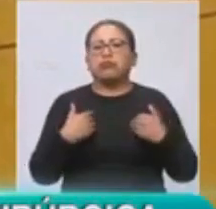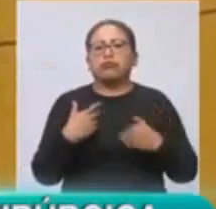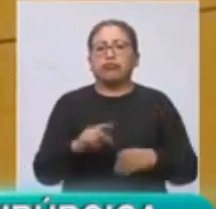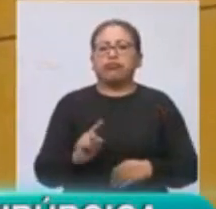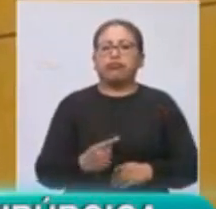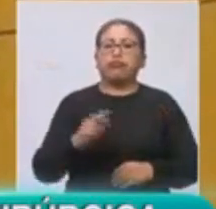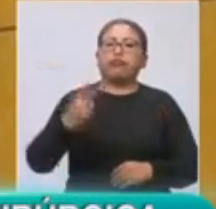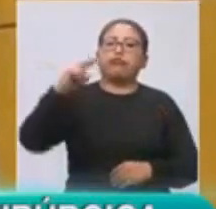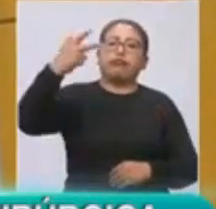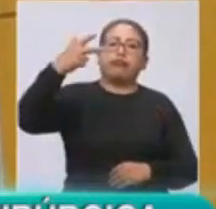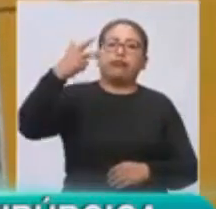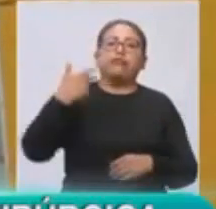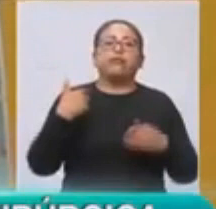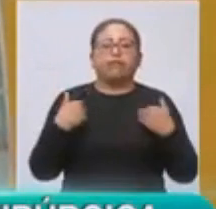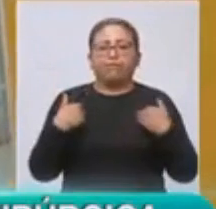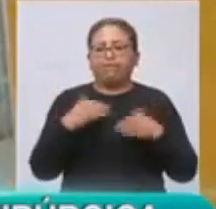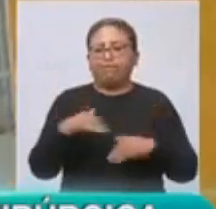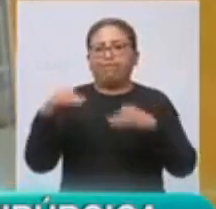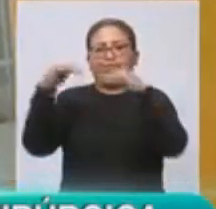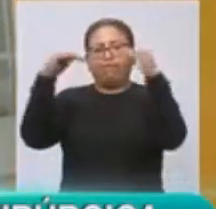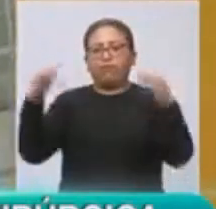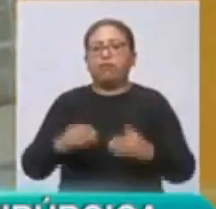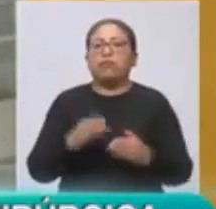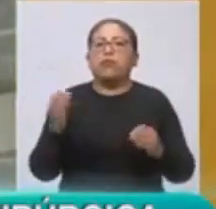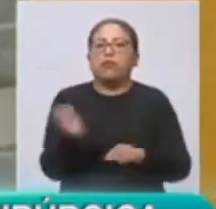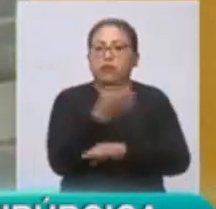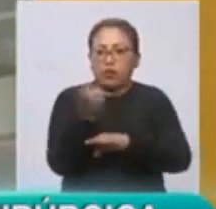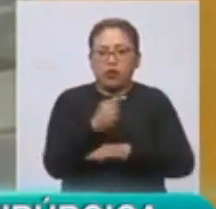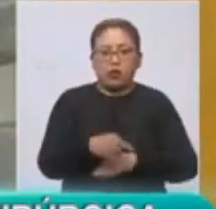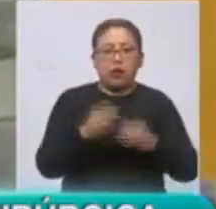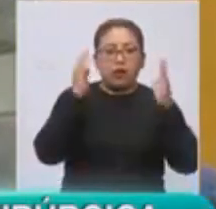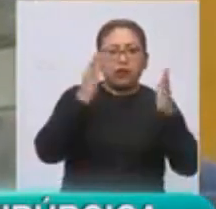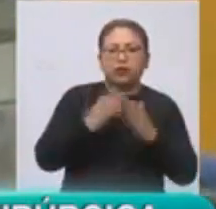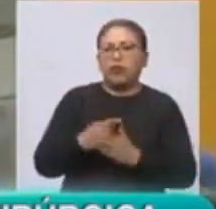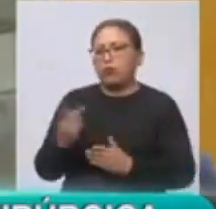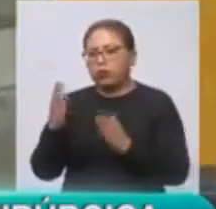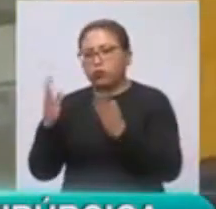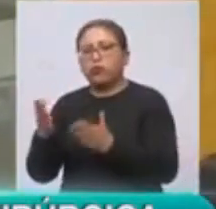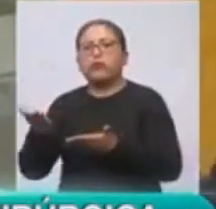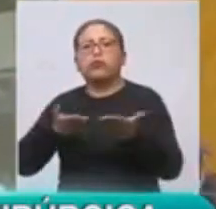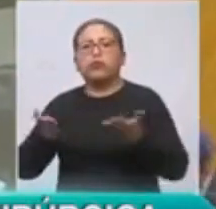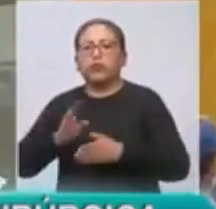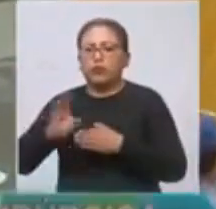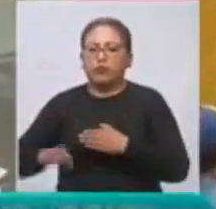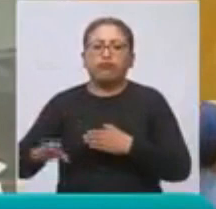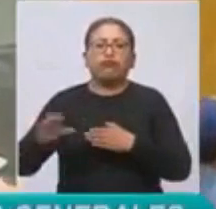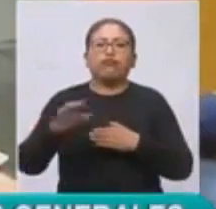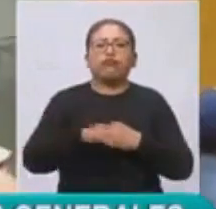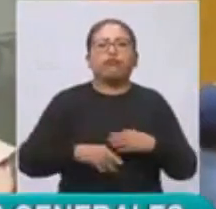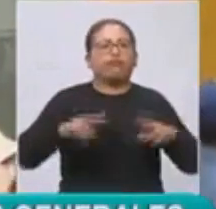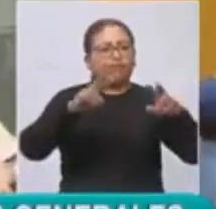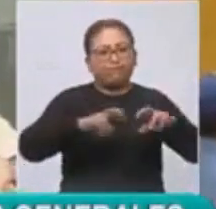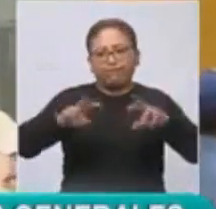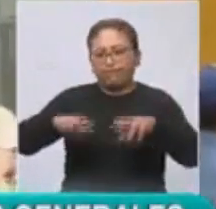planta baja que tiene el sector de emergencias, atención ambulatoria, servicio complementario, diagnóstico.